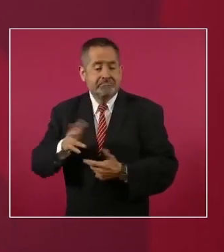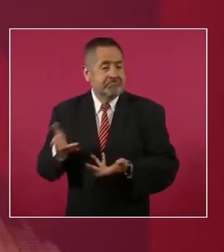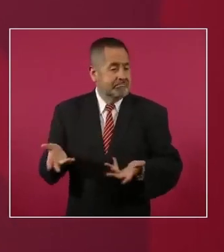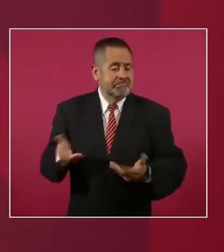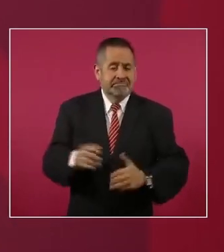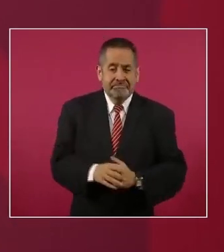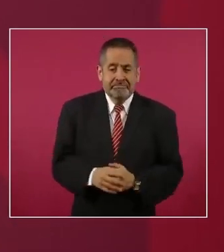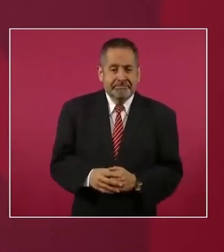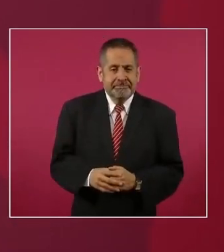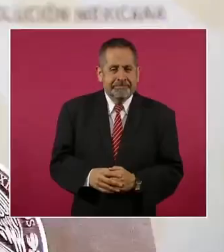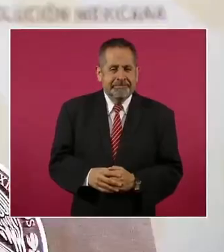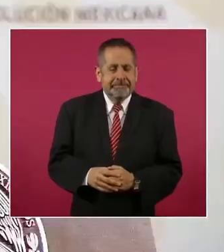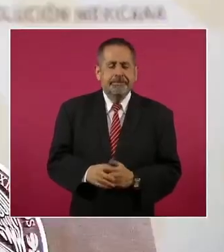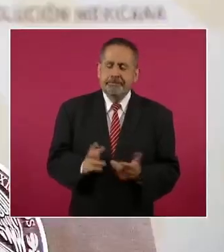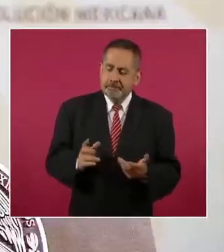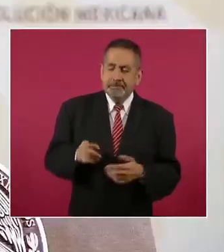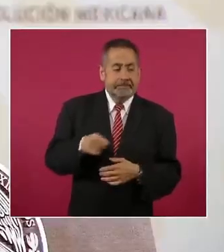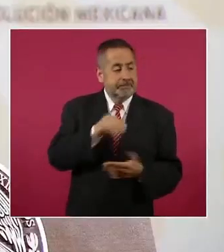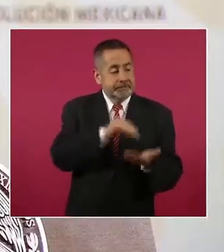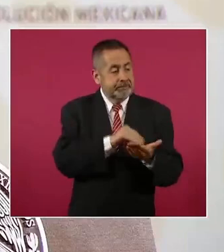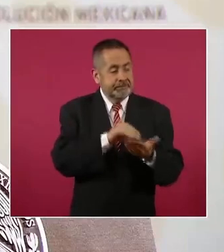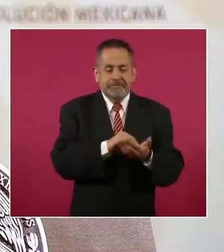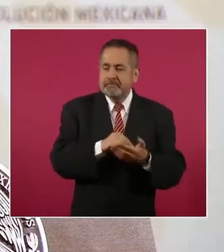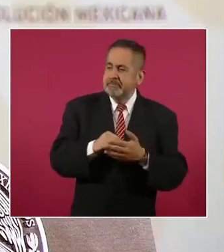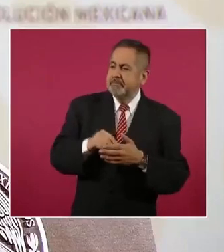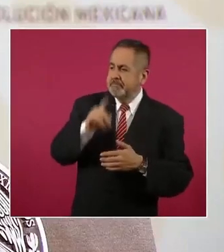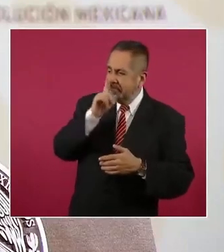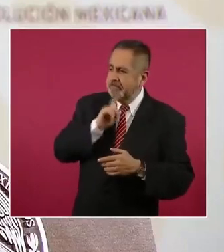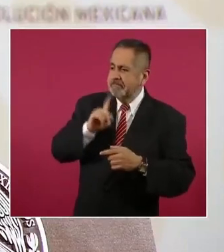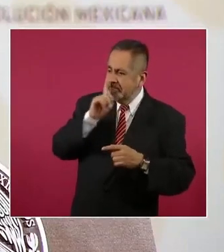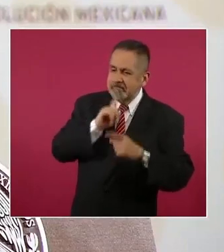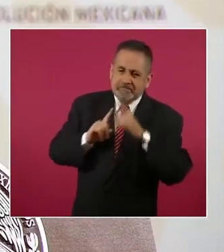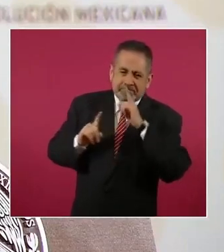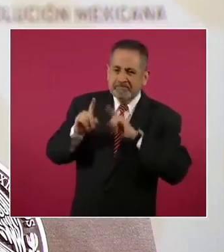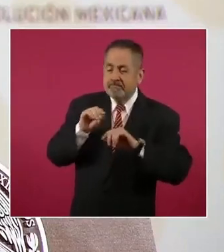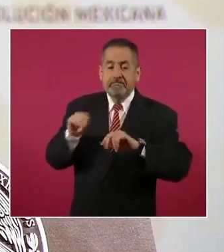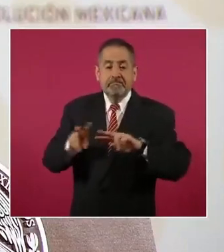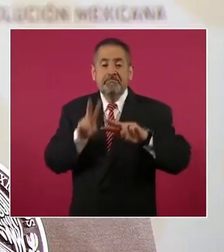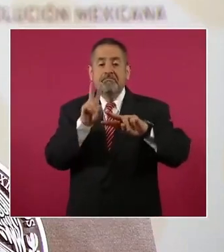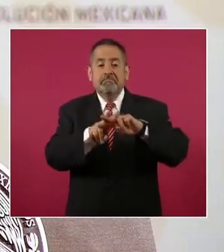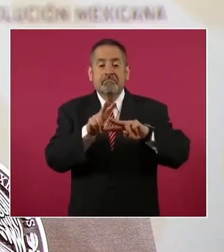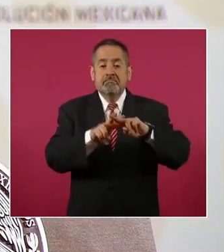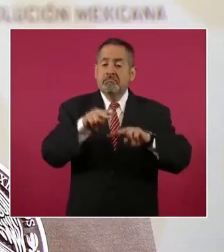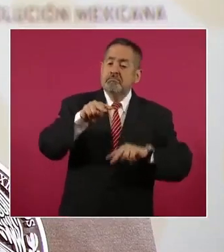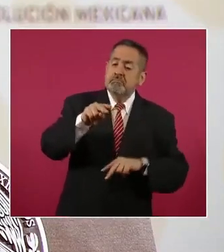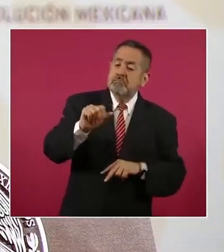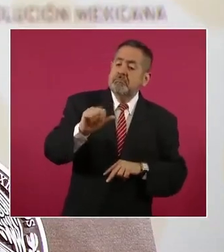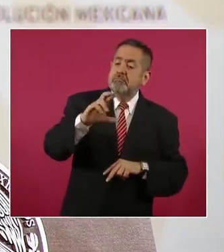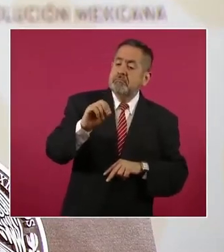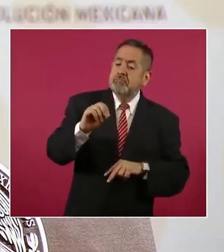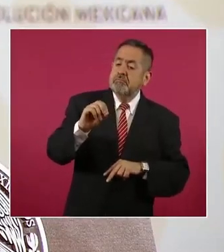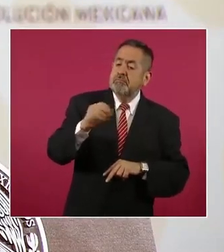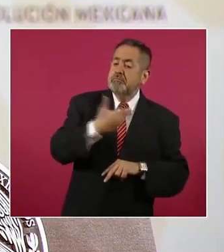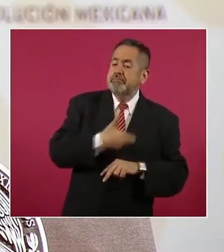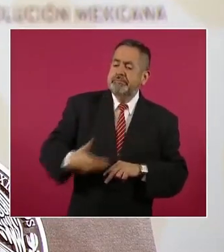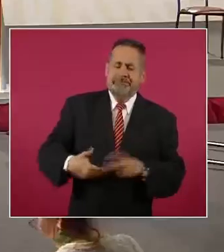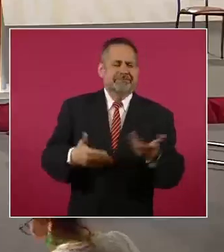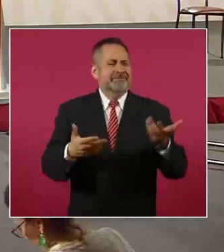la oposición continuó mintiendo sobre el tema y hasta generó el hashtag narcopresidente,